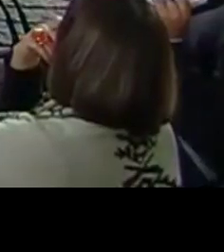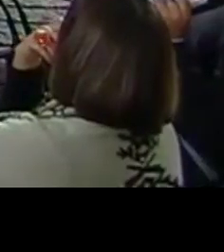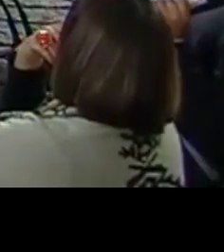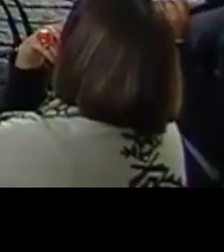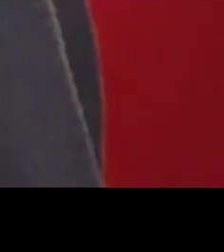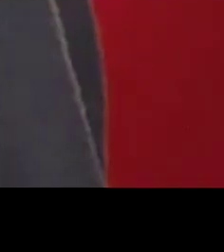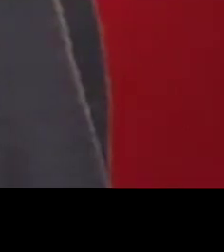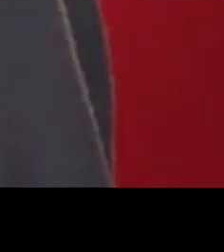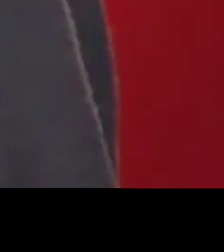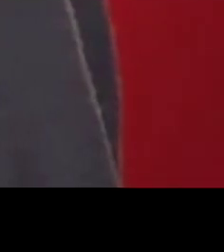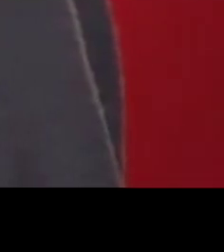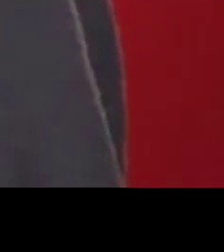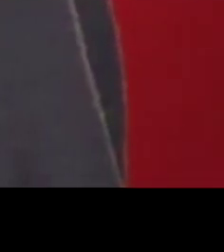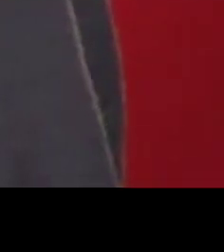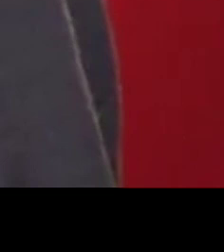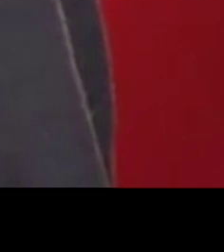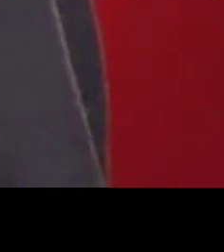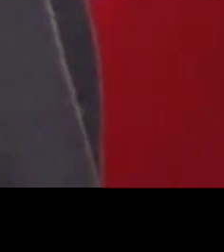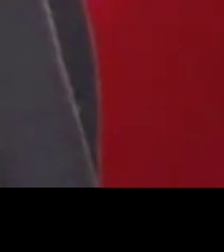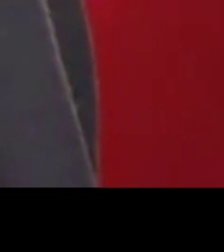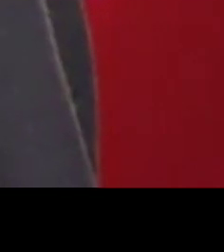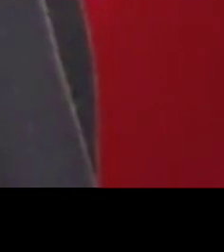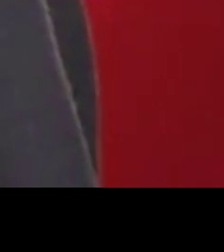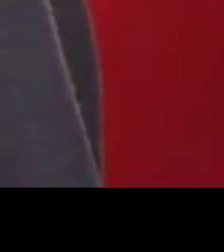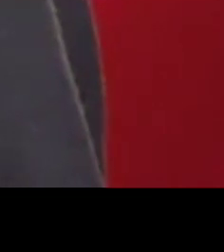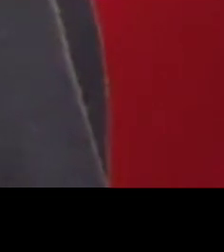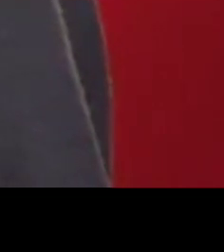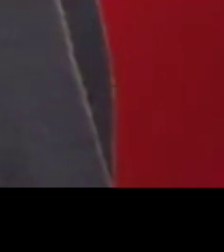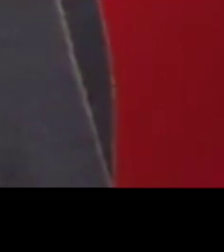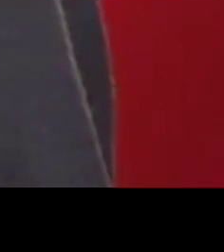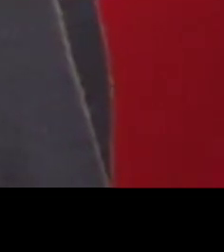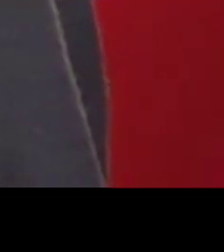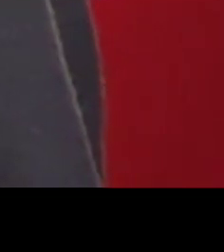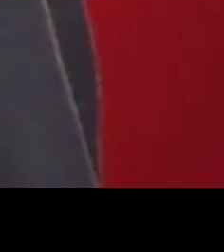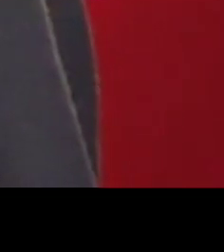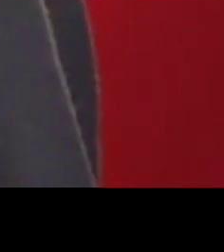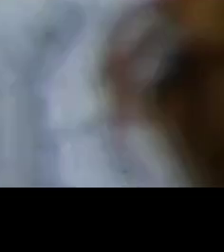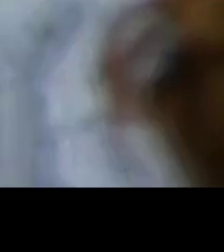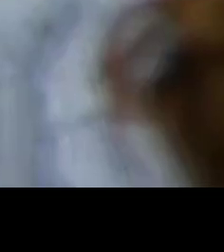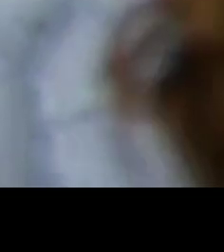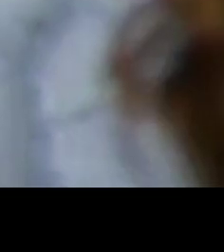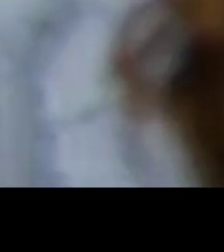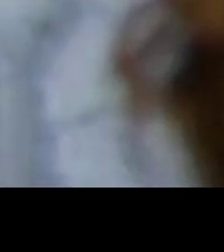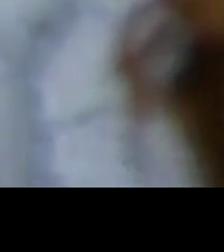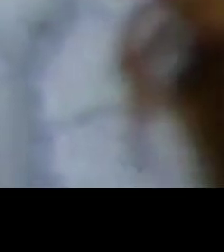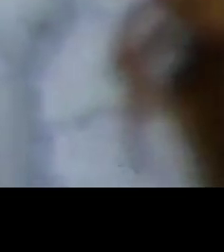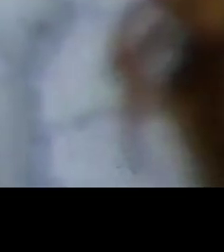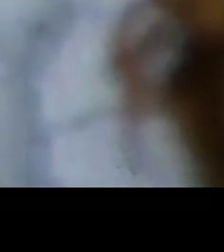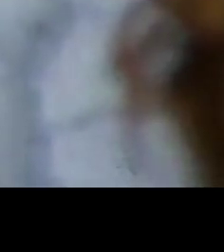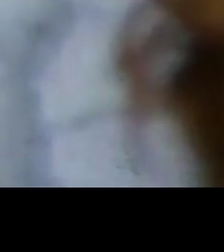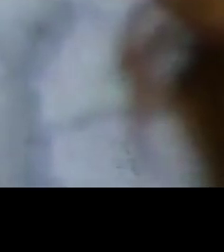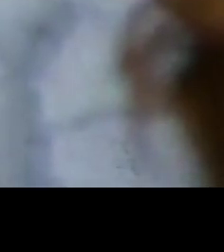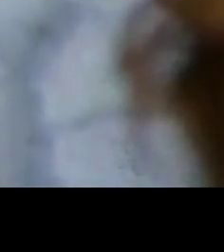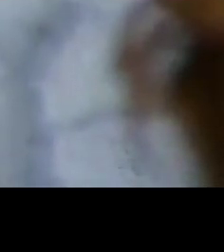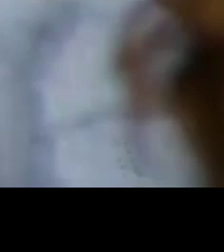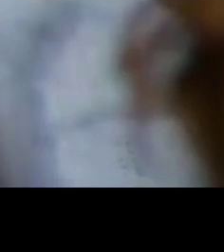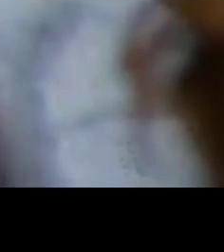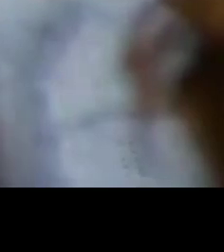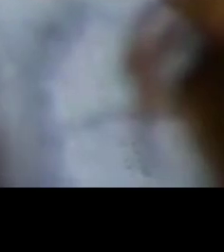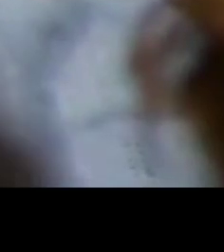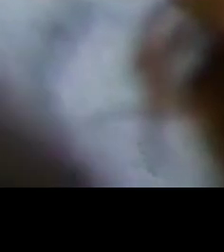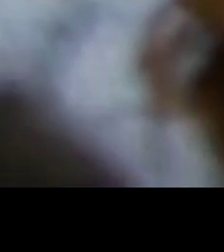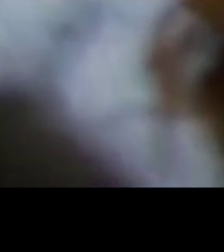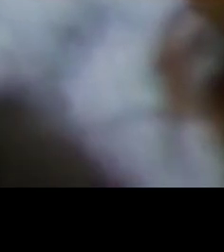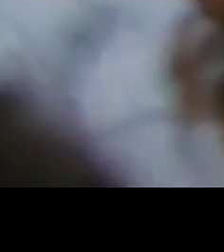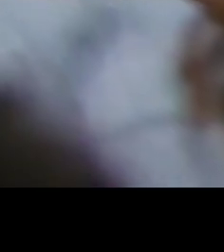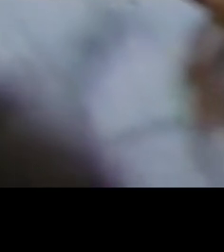Usted mañana va a Badiraguato, la tierra de Joaquín El Chapo Guzmán. En este contexto, ¿cuál es el mensaje que usted busca